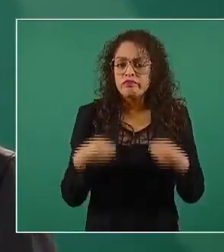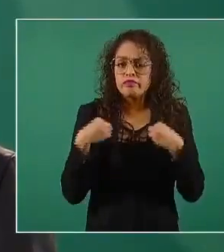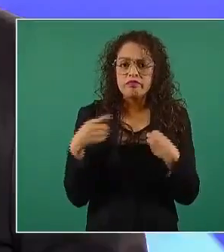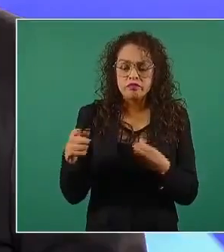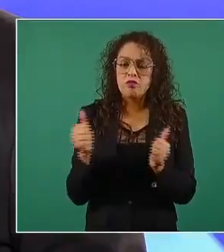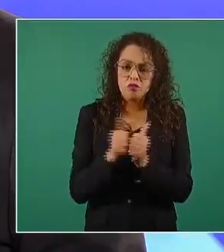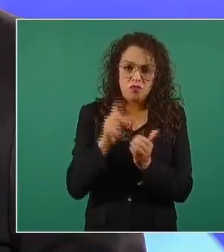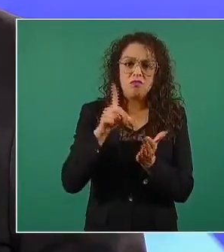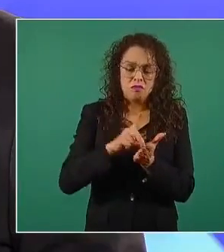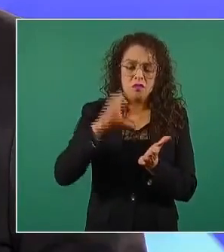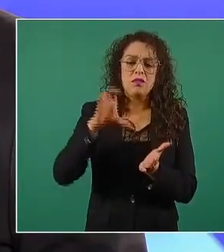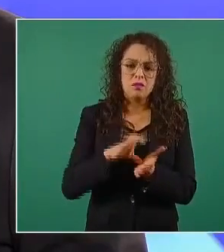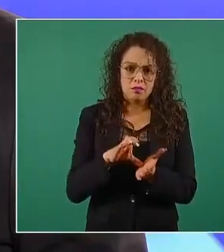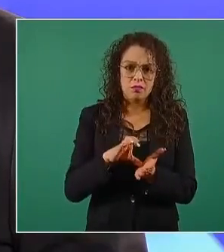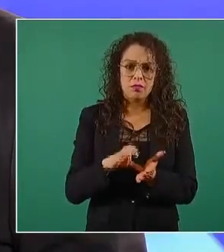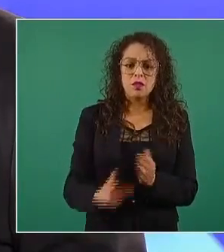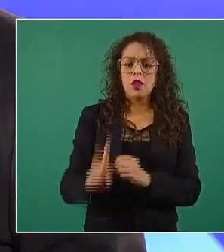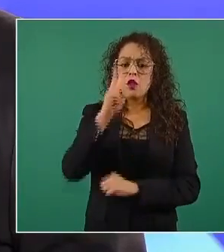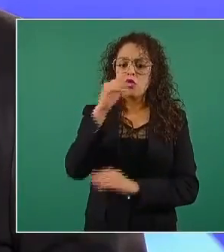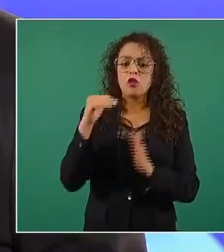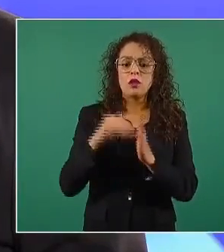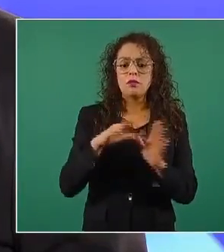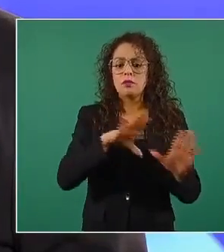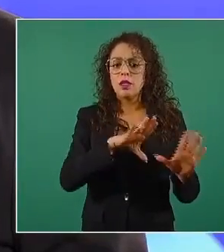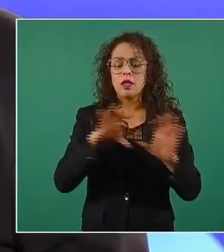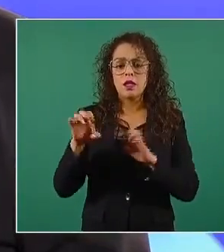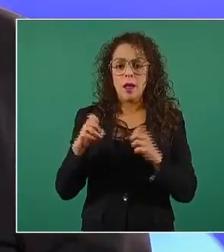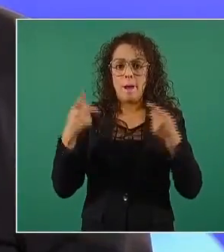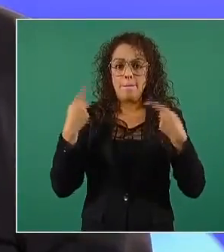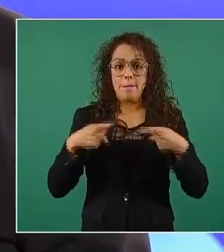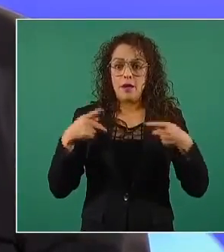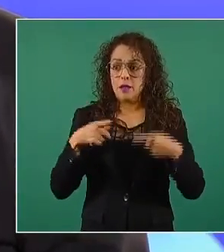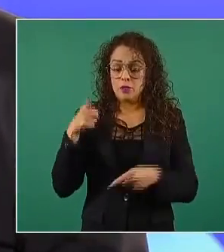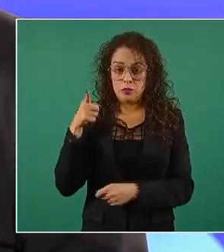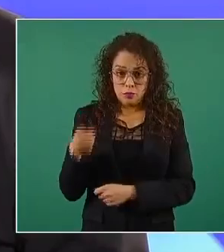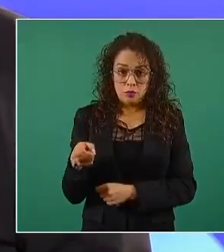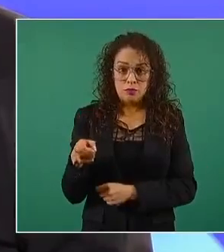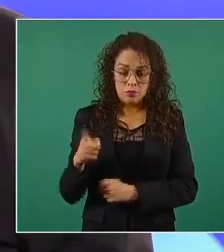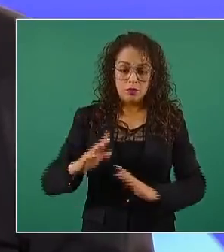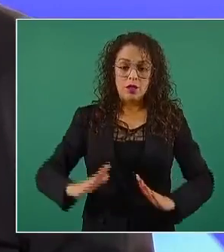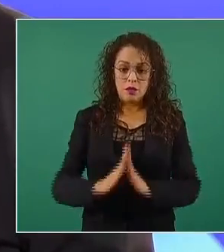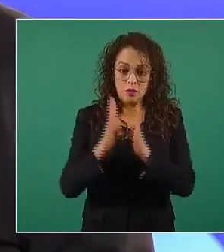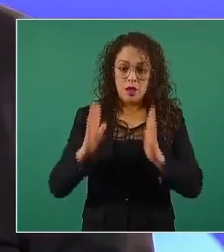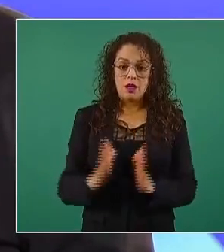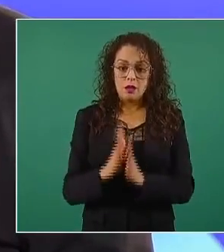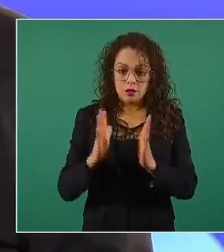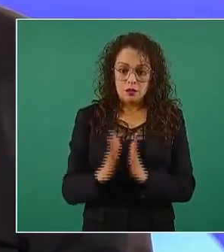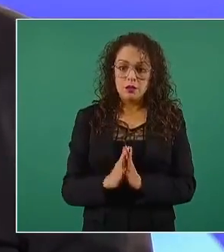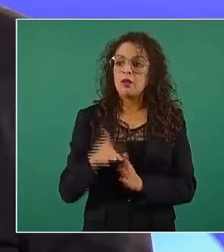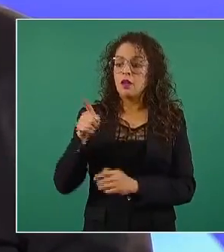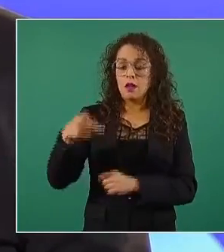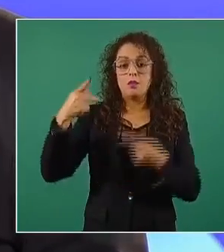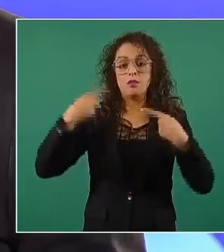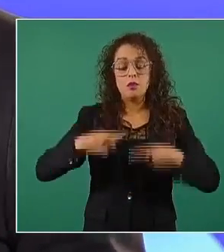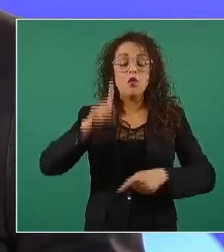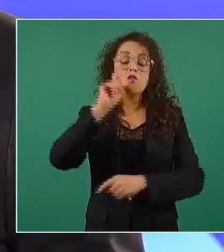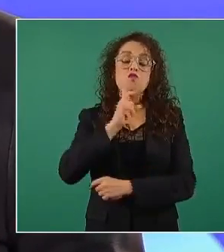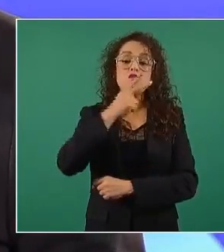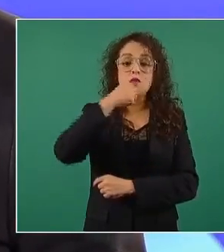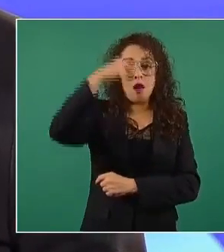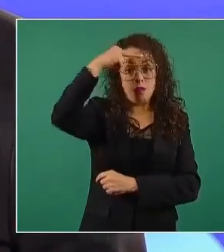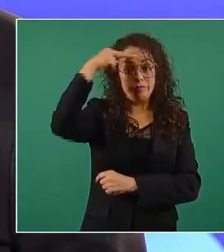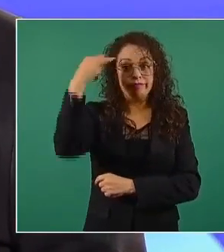recaerá en manos de 2,500 colaboradores de la Fundación, mexicanas y mexicanos capaces, que